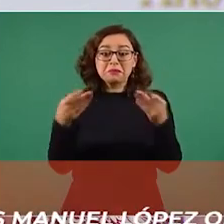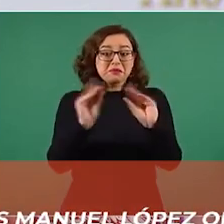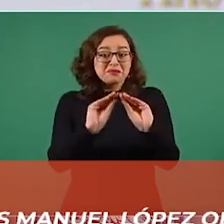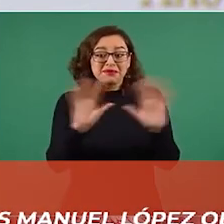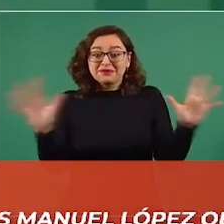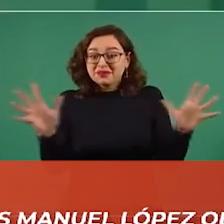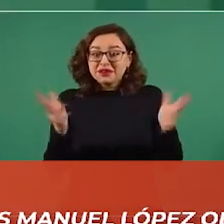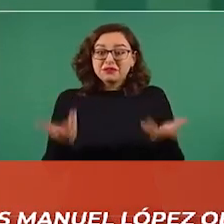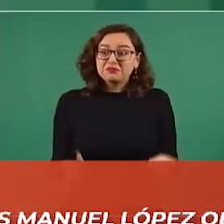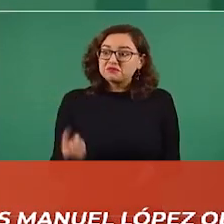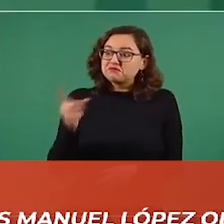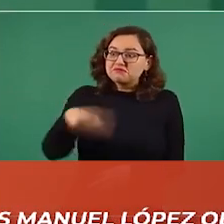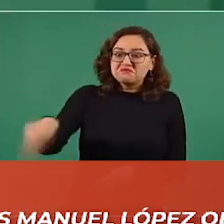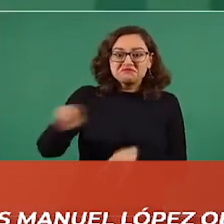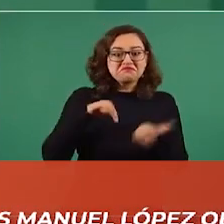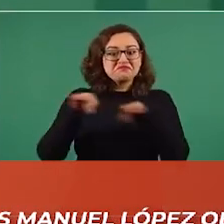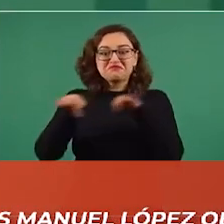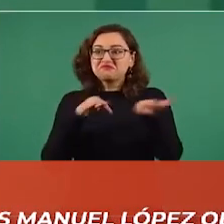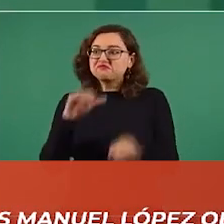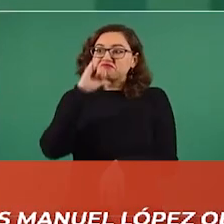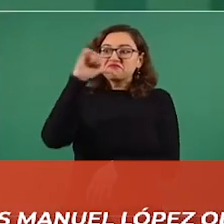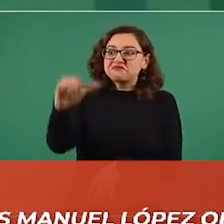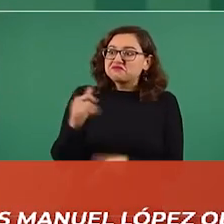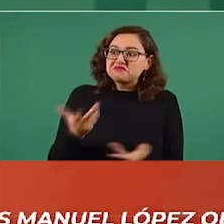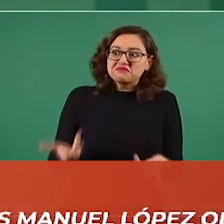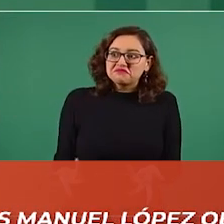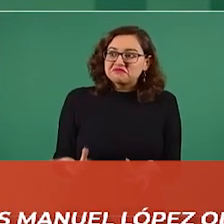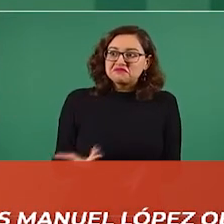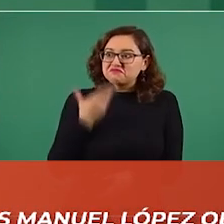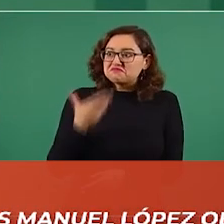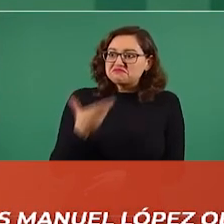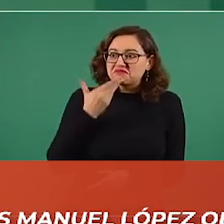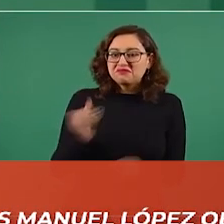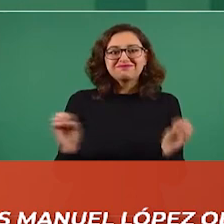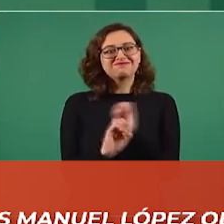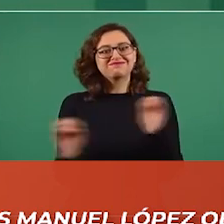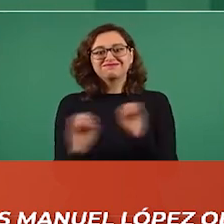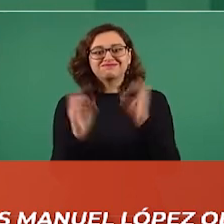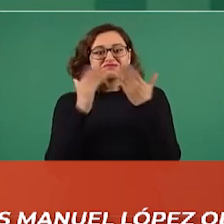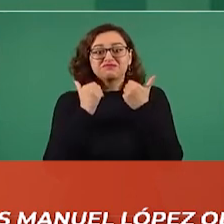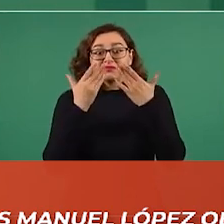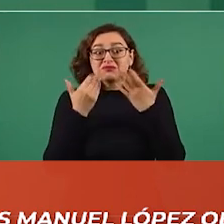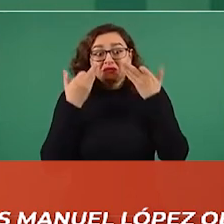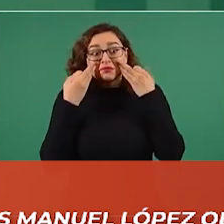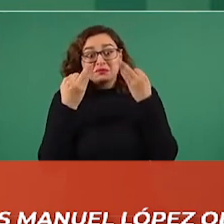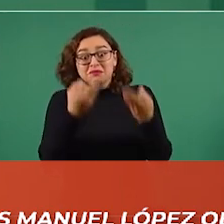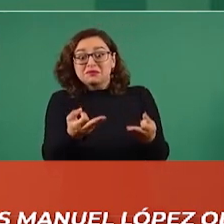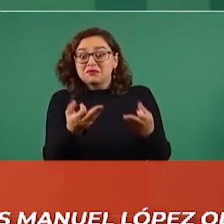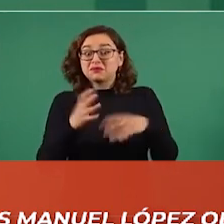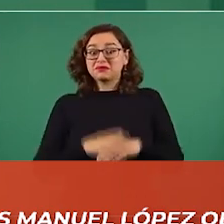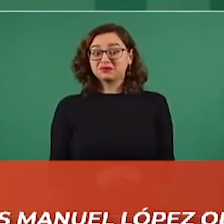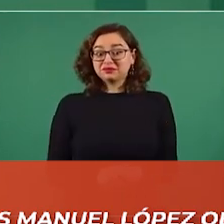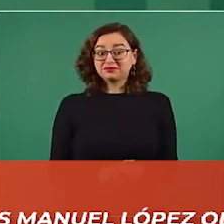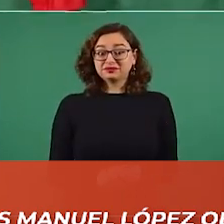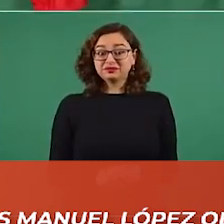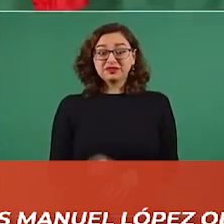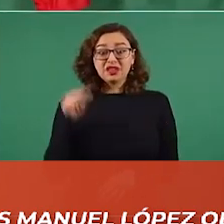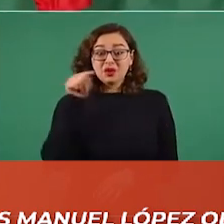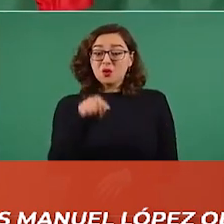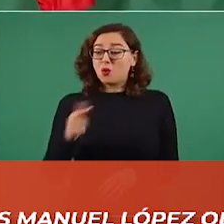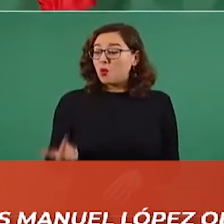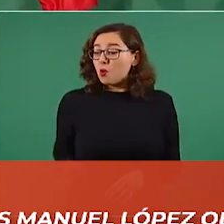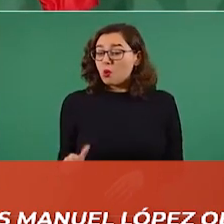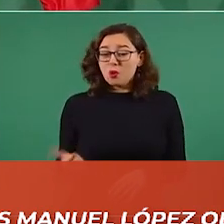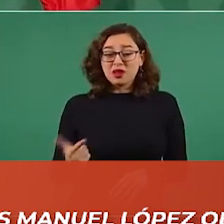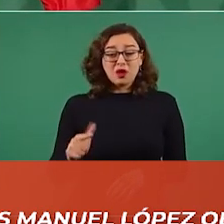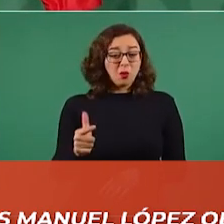hay buenos resultados, que Guanajuato es de los